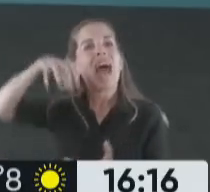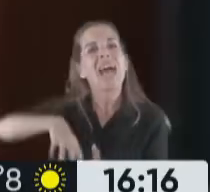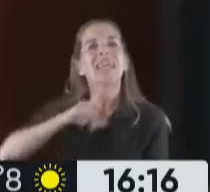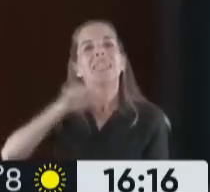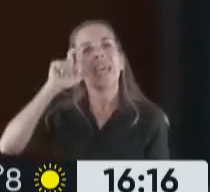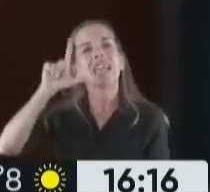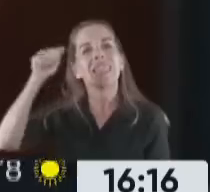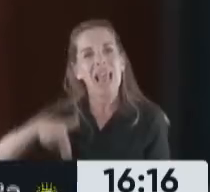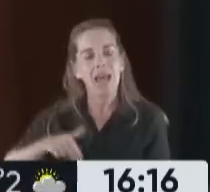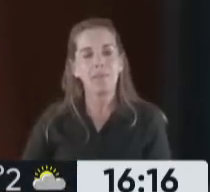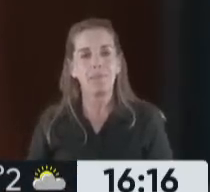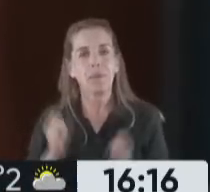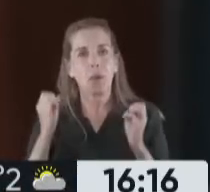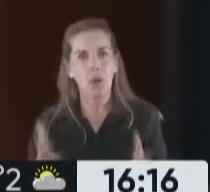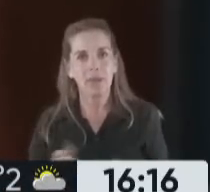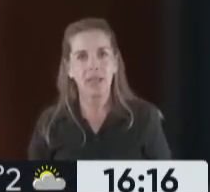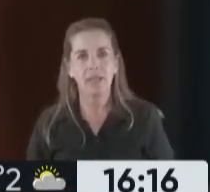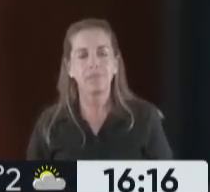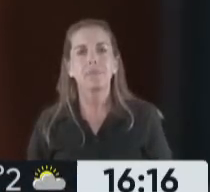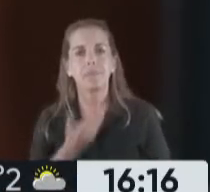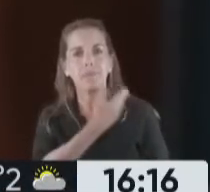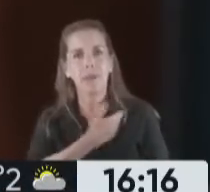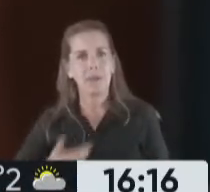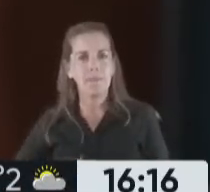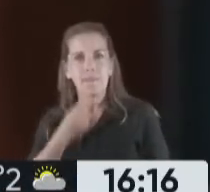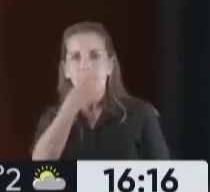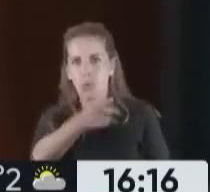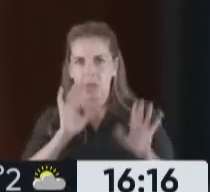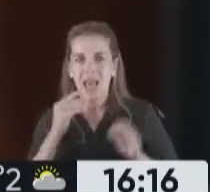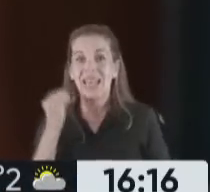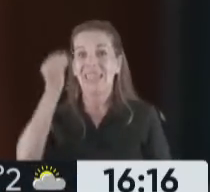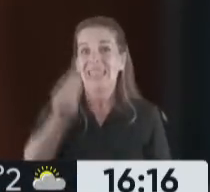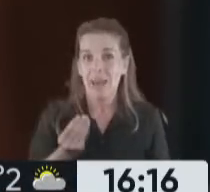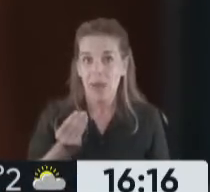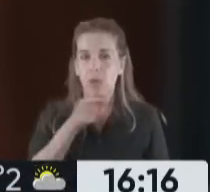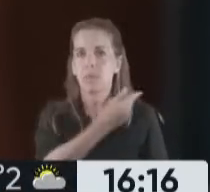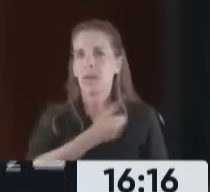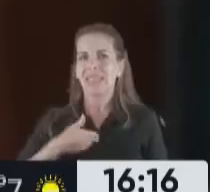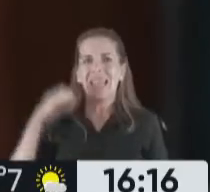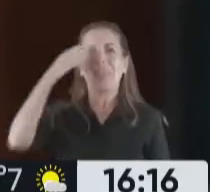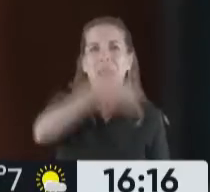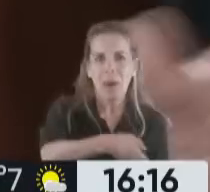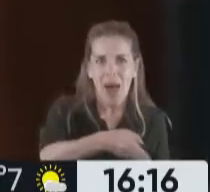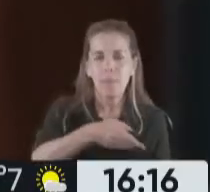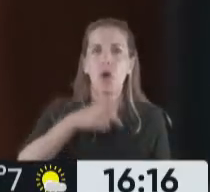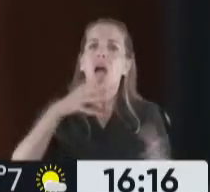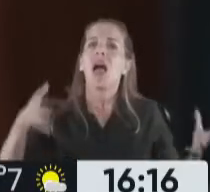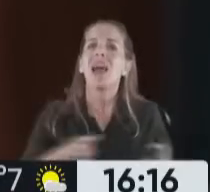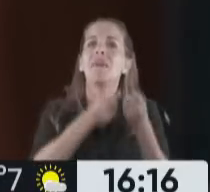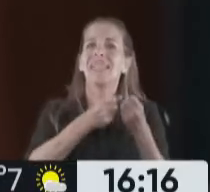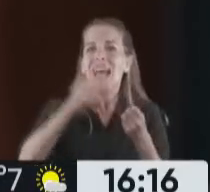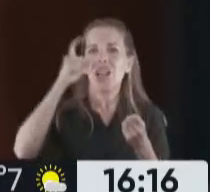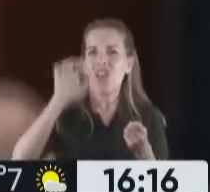está? Daniel. ¿Qué tal, Gabriela? El presidente va a ir el sábado a Luján en la misa por los 10 años del pontificado del